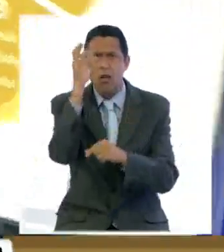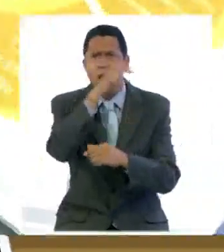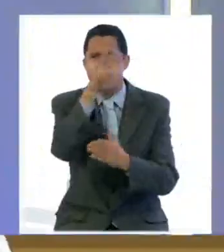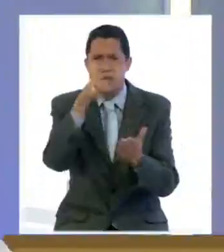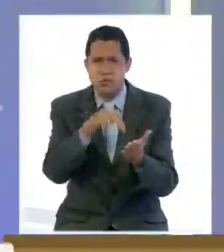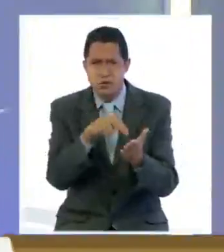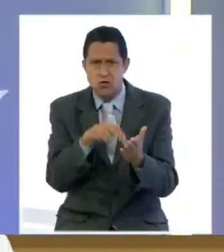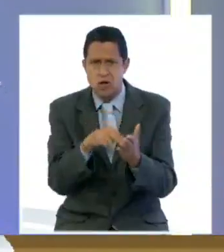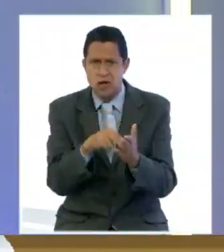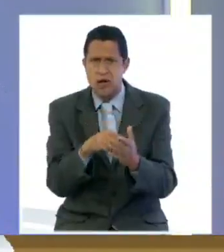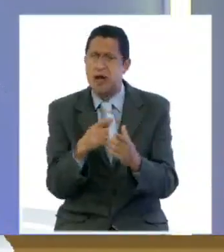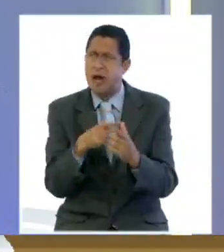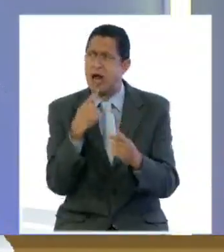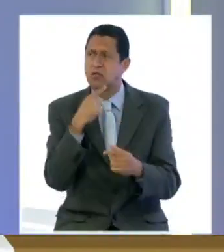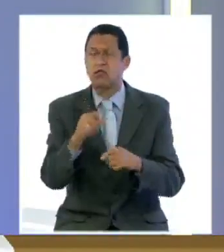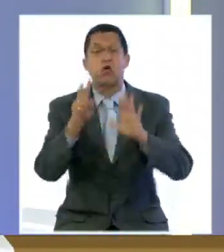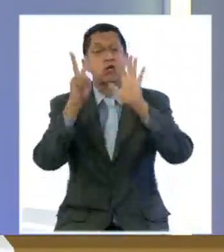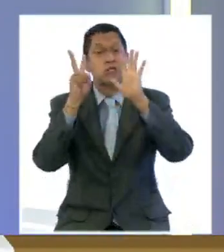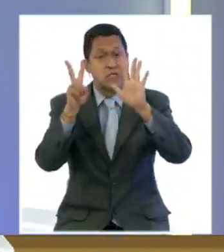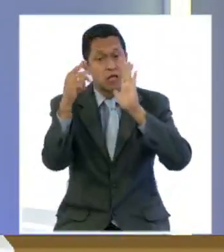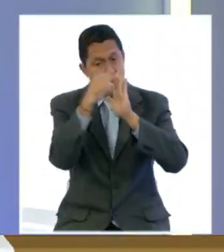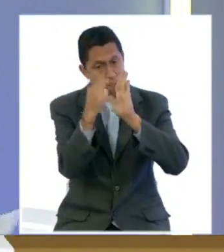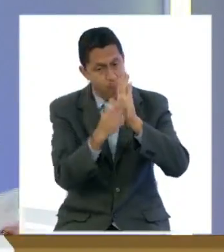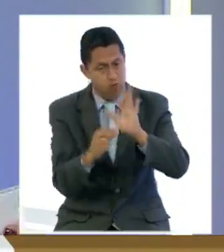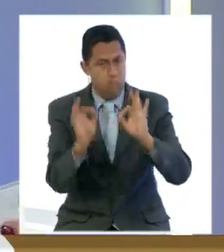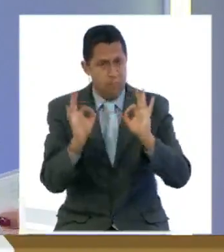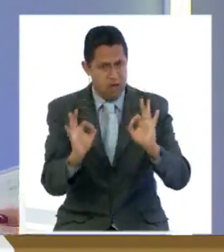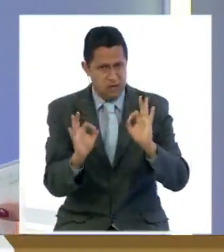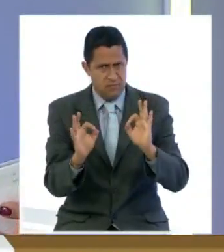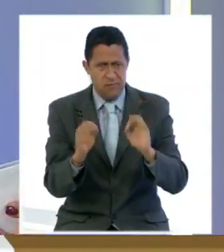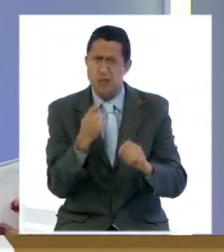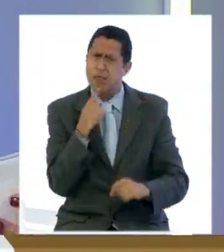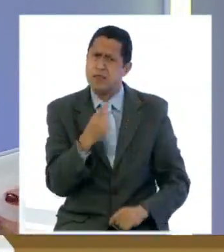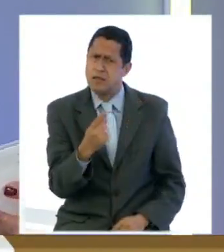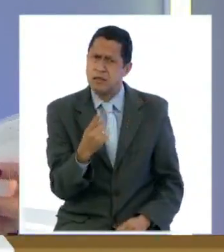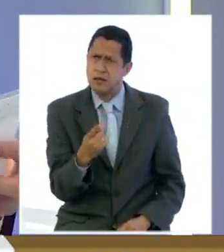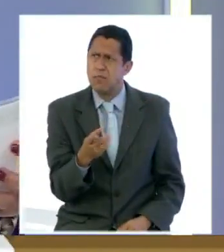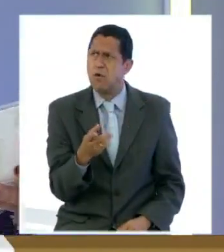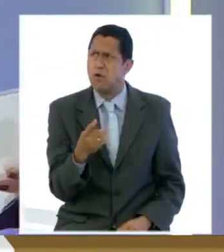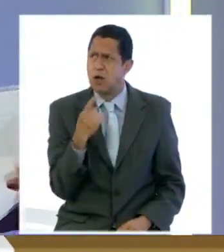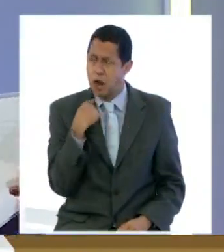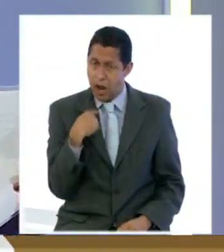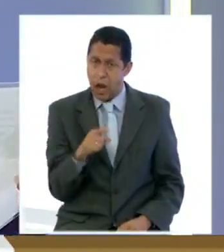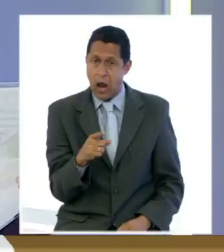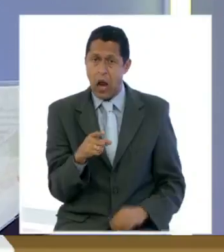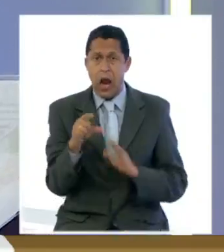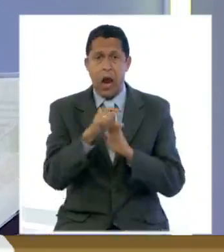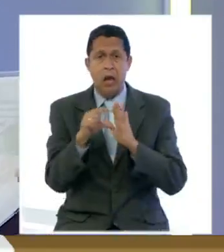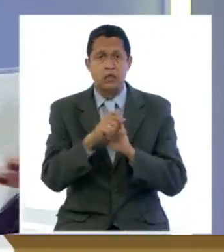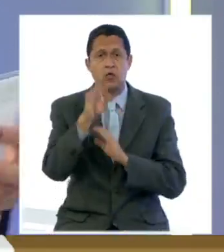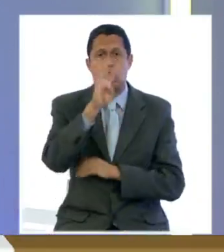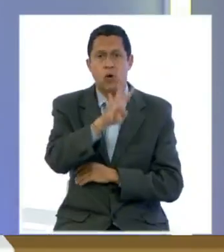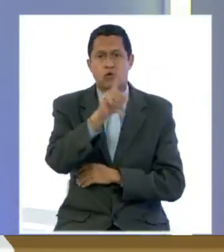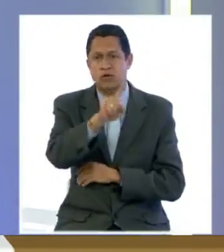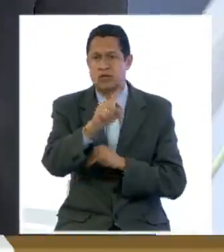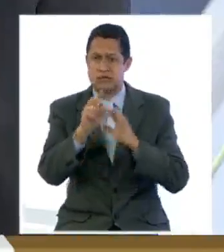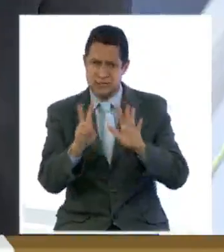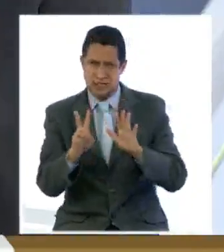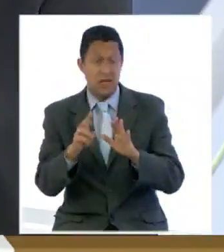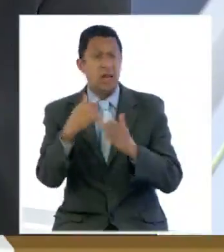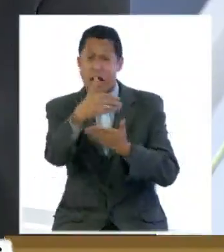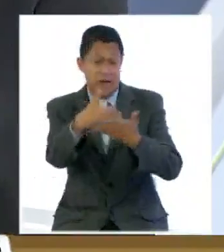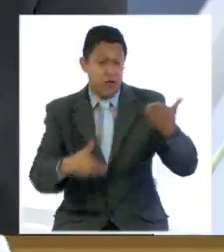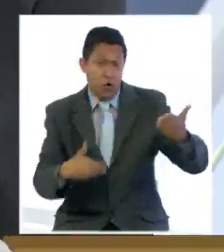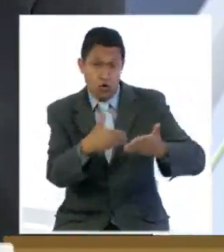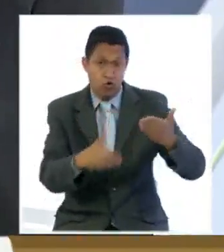Y hablemos entonces de estos 7 puntos precisamente. Nos indicaba que, bueno, que estaba contemplado en el artículo 416. Es la